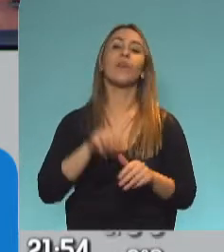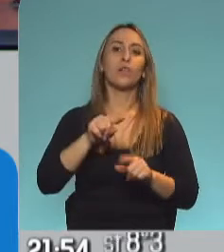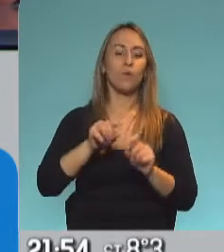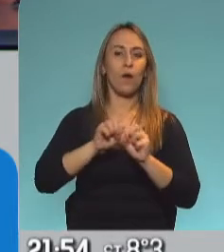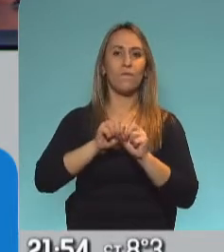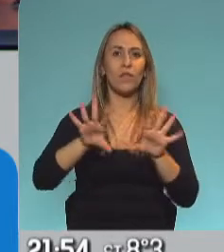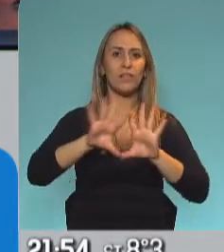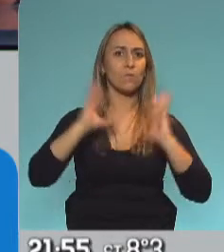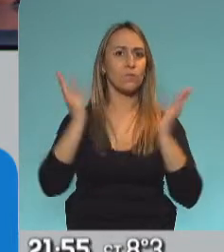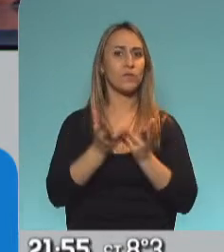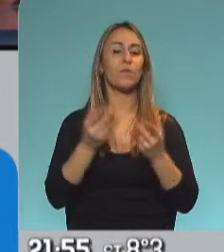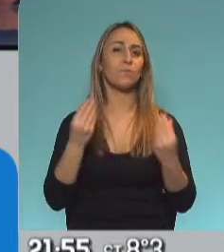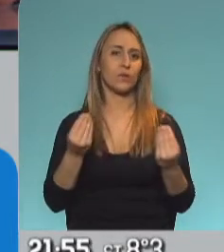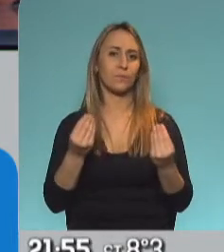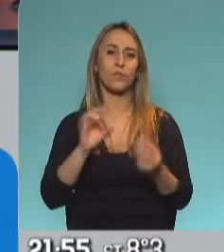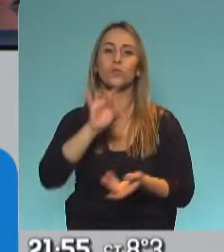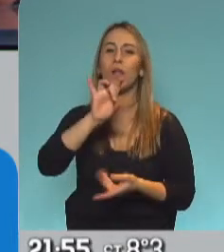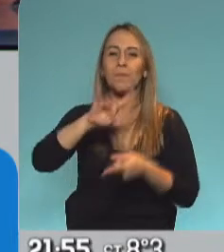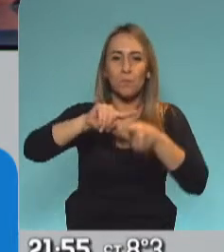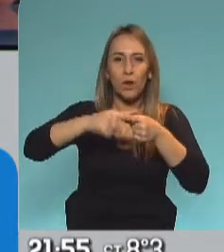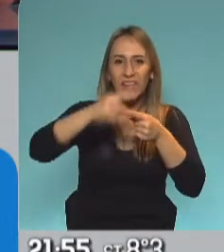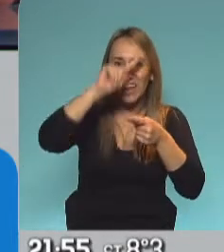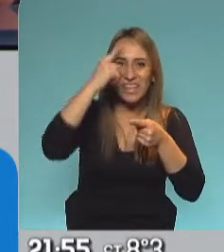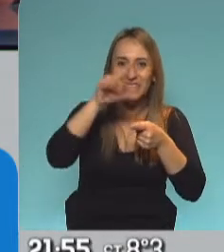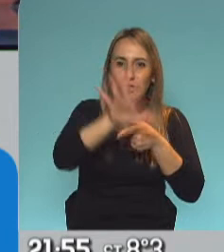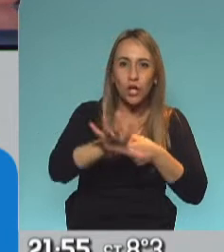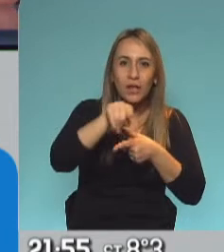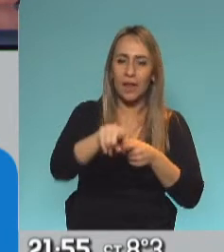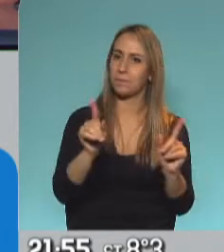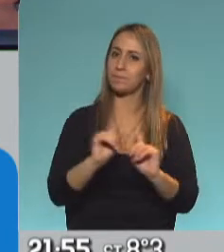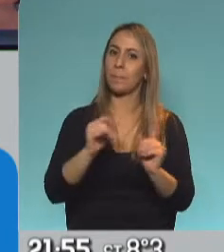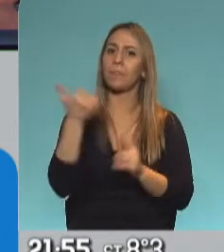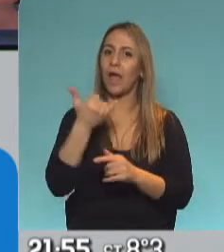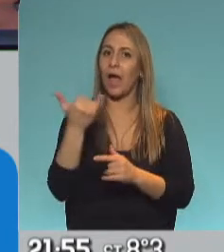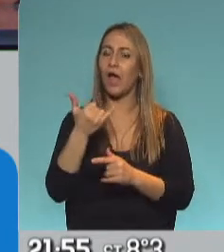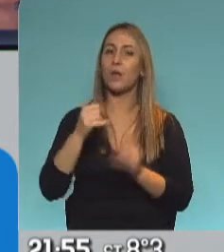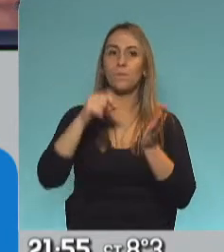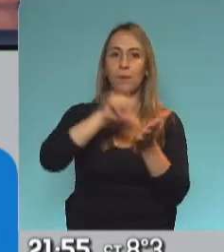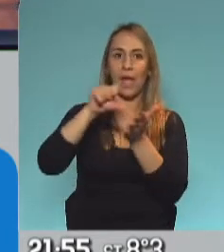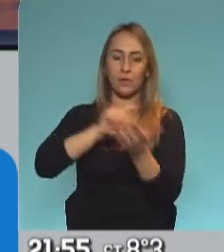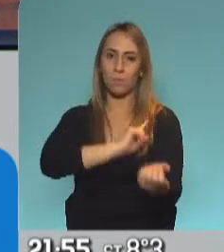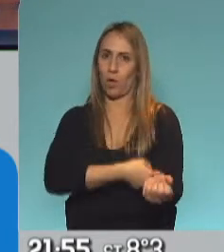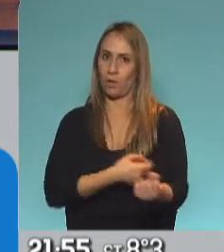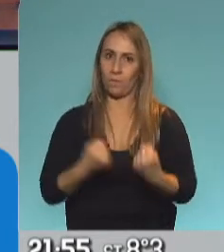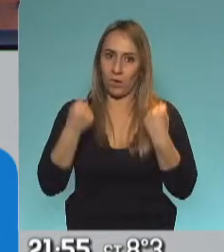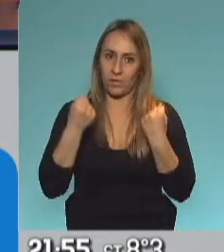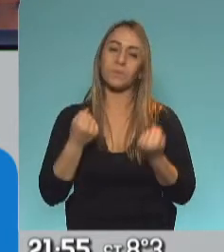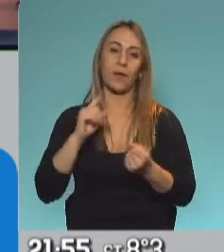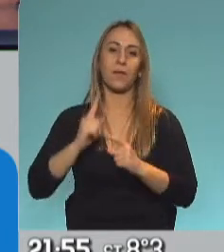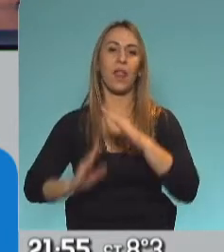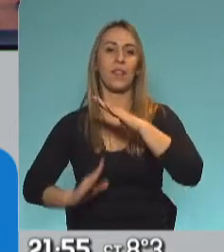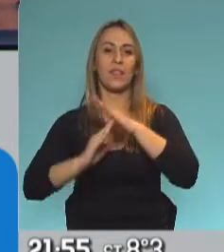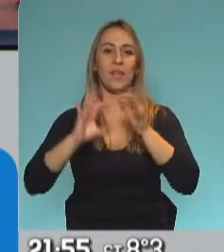no solamente es una cuestión de política nacional, política interna, sino que están las grandes potencias. También hablamos de los líderes de la Unión